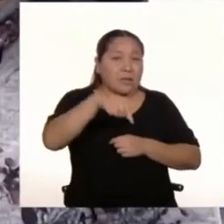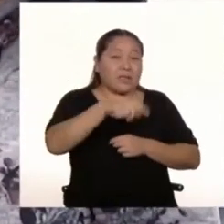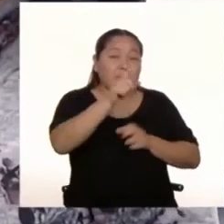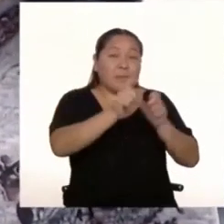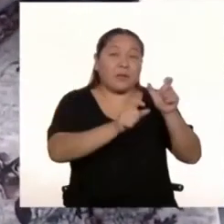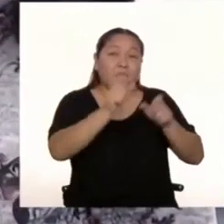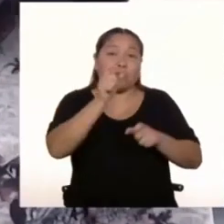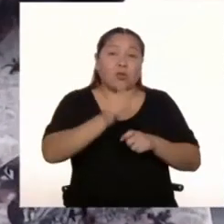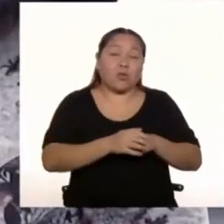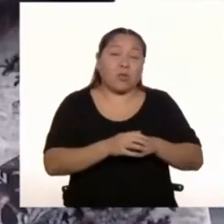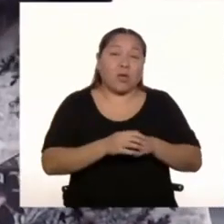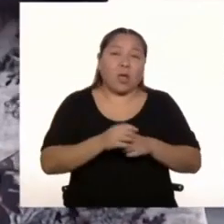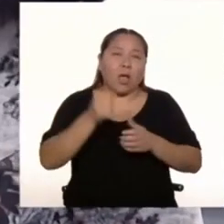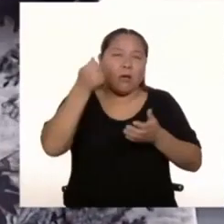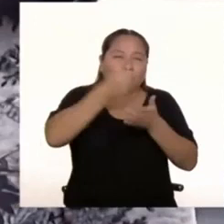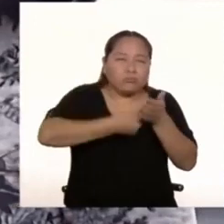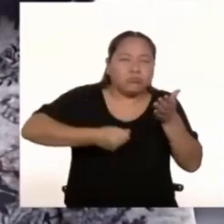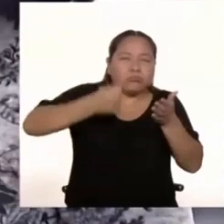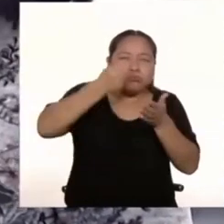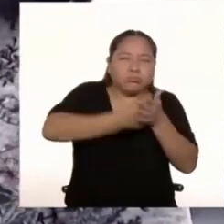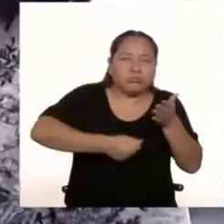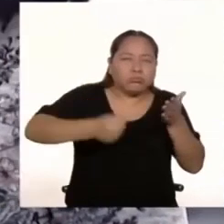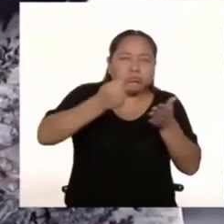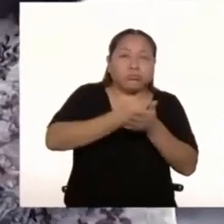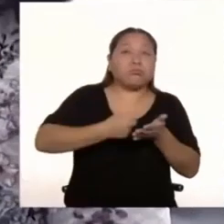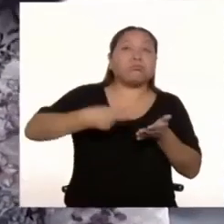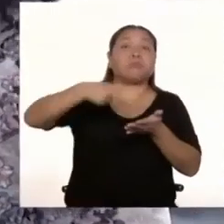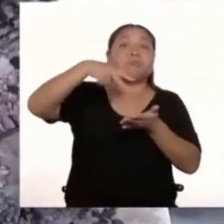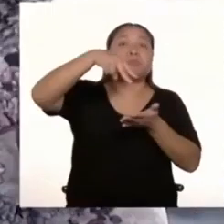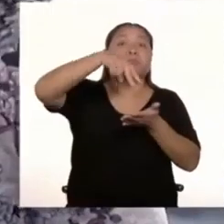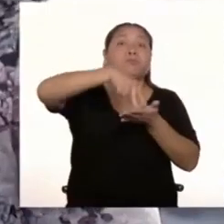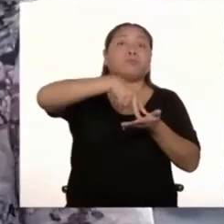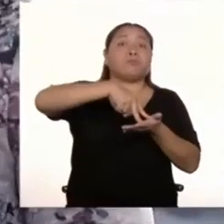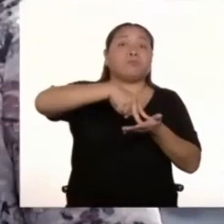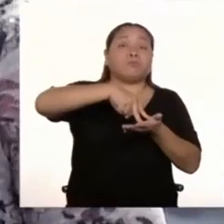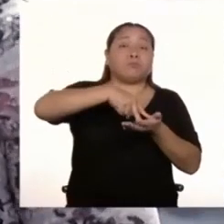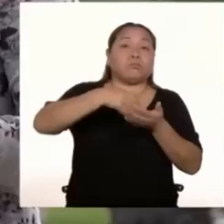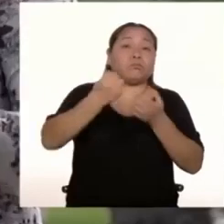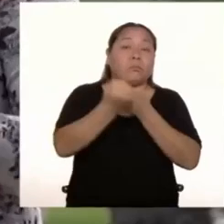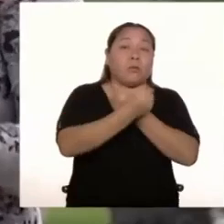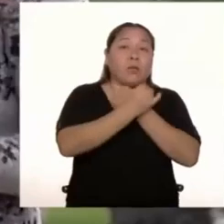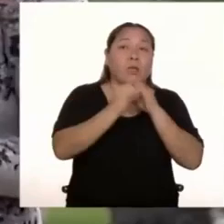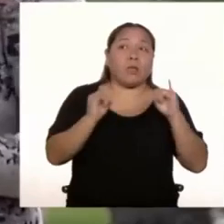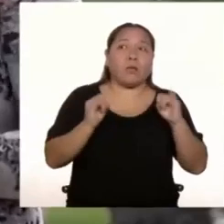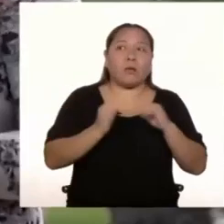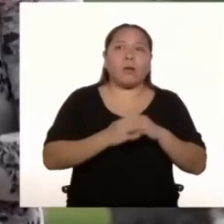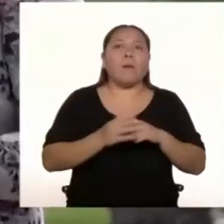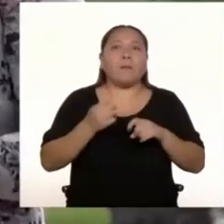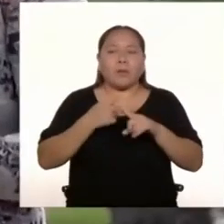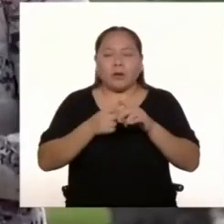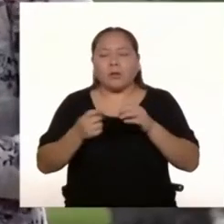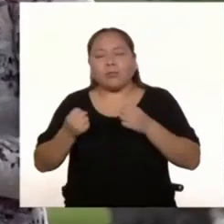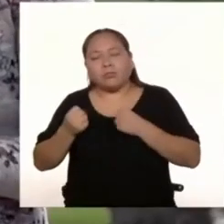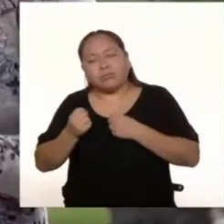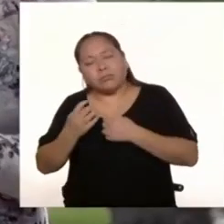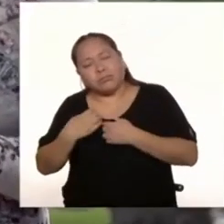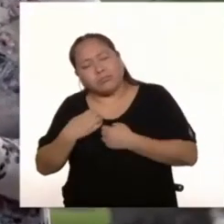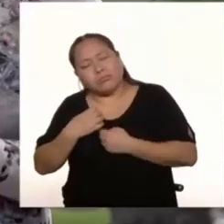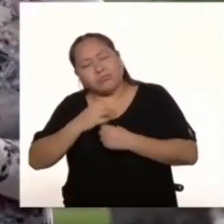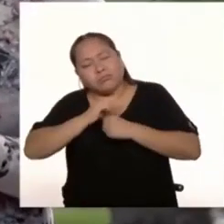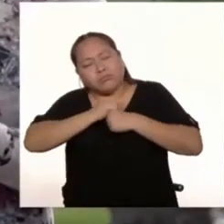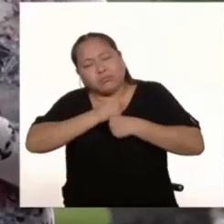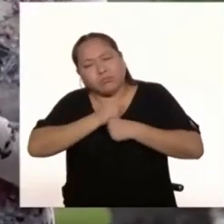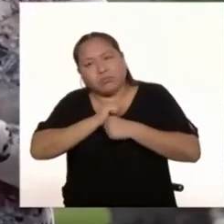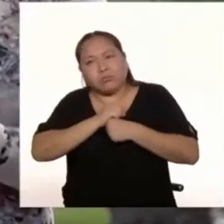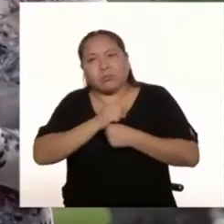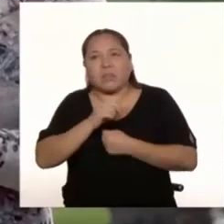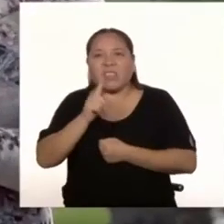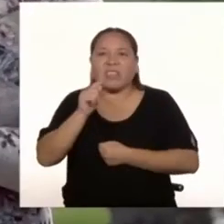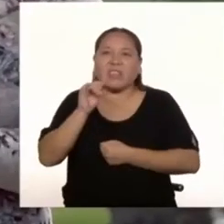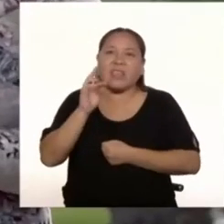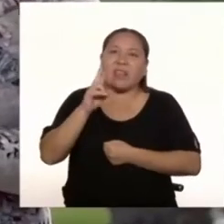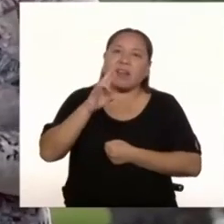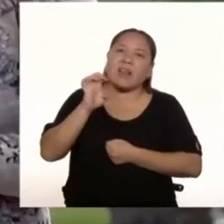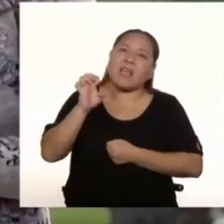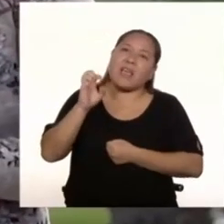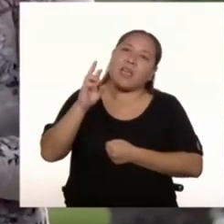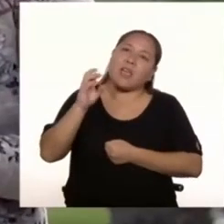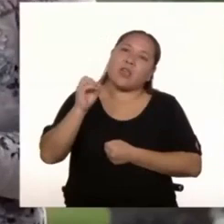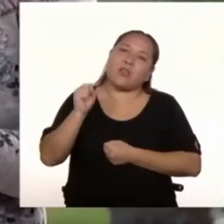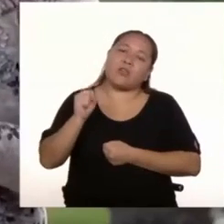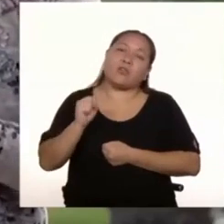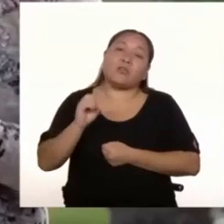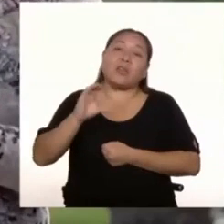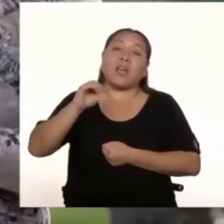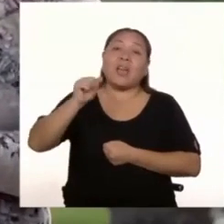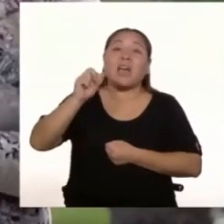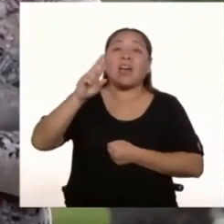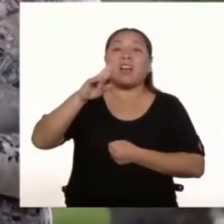estos héroes. Así murieron con mucha pena y mucho dolor para los seres queridos Bruno Terreros, Faustino